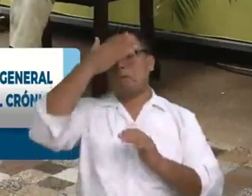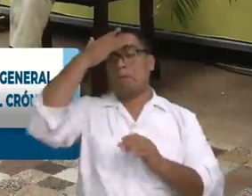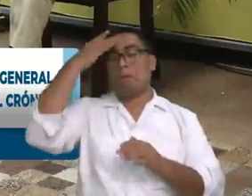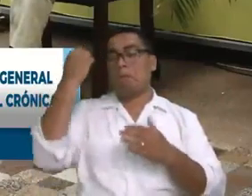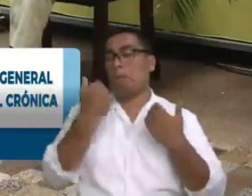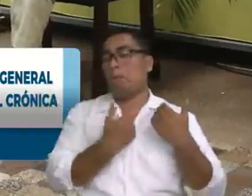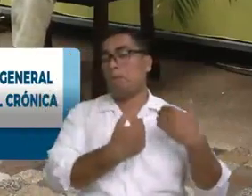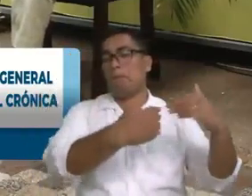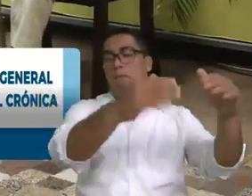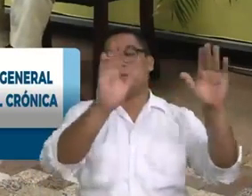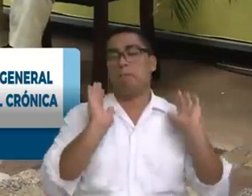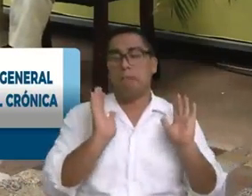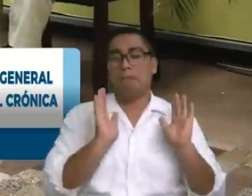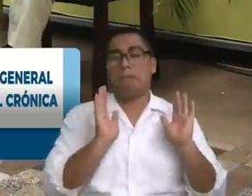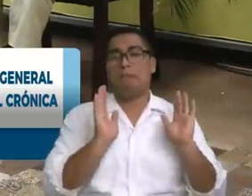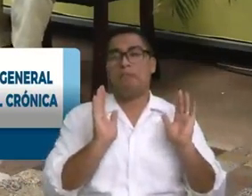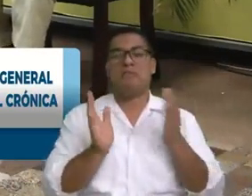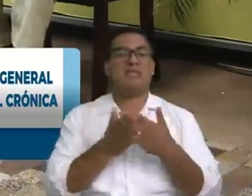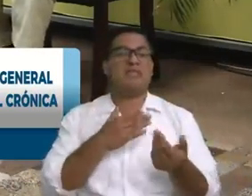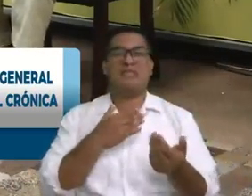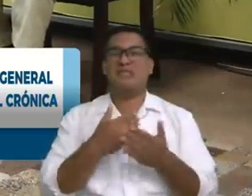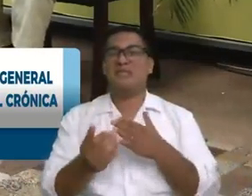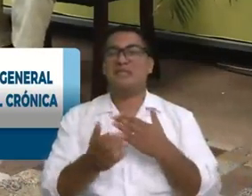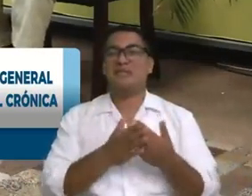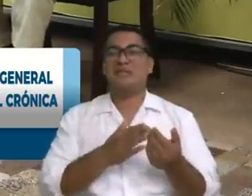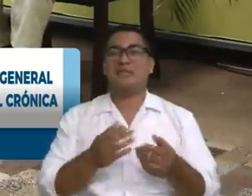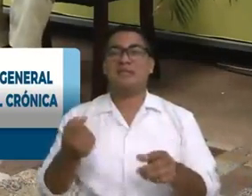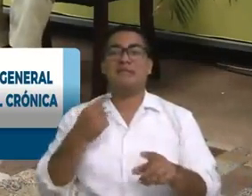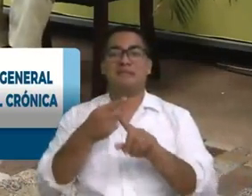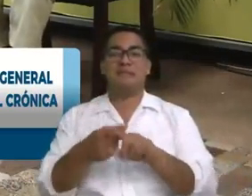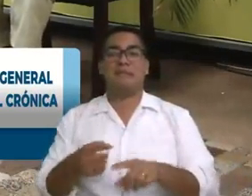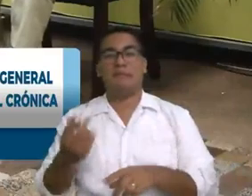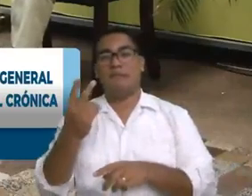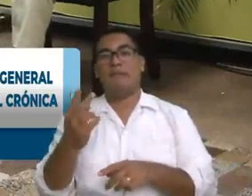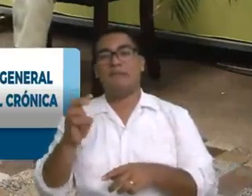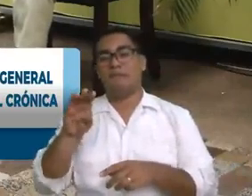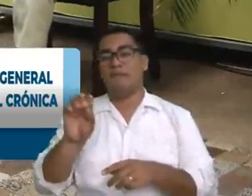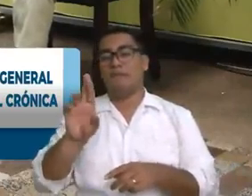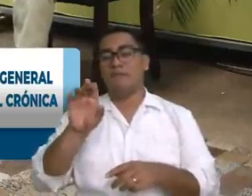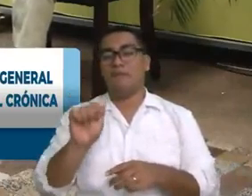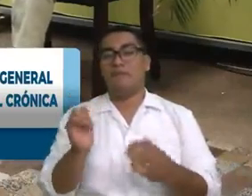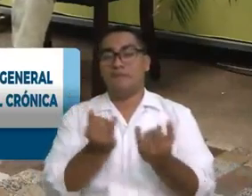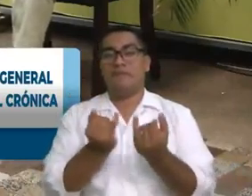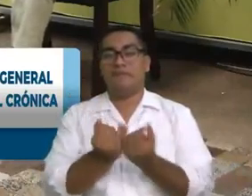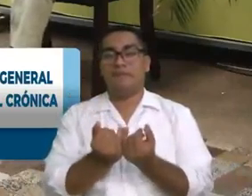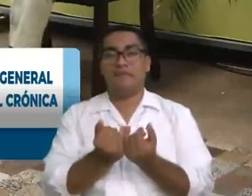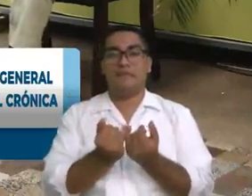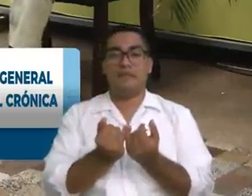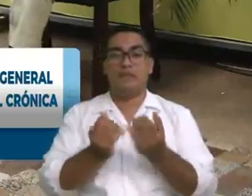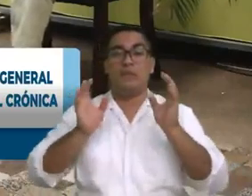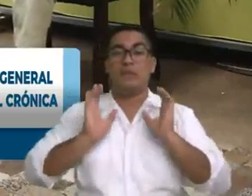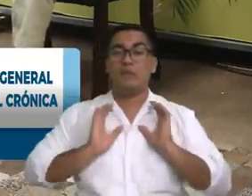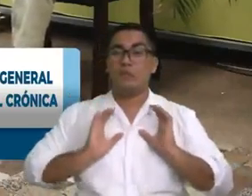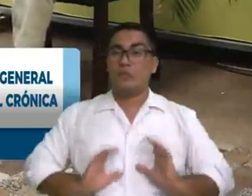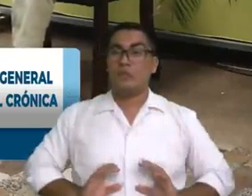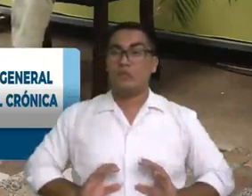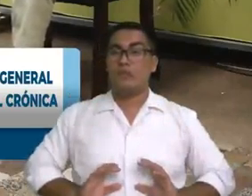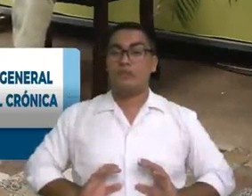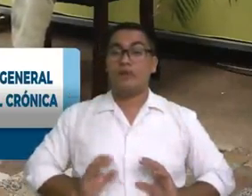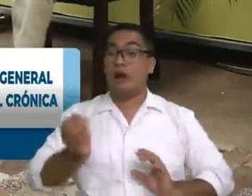y vamos después de las 10 de la mañana, entonces le cobran una mora. Así mismo hace el organismo